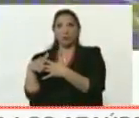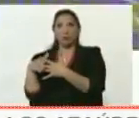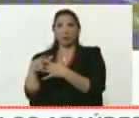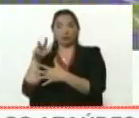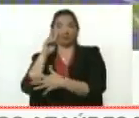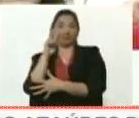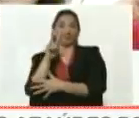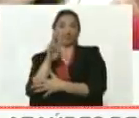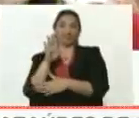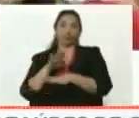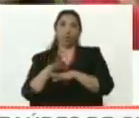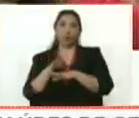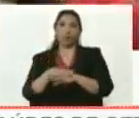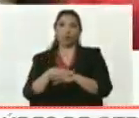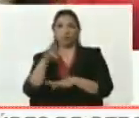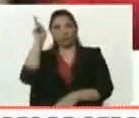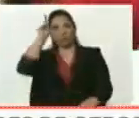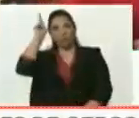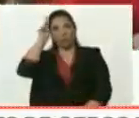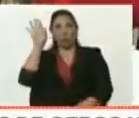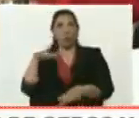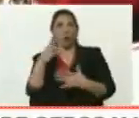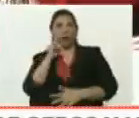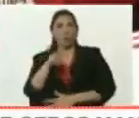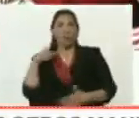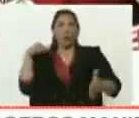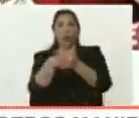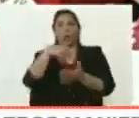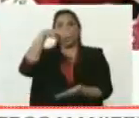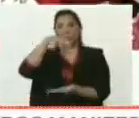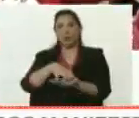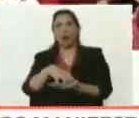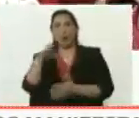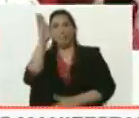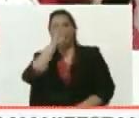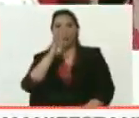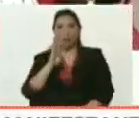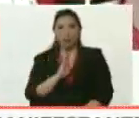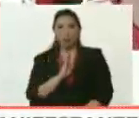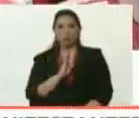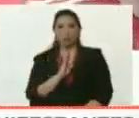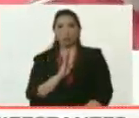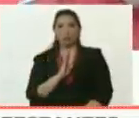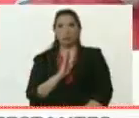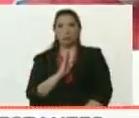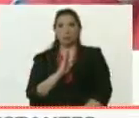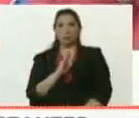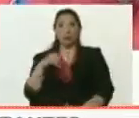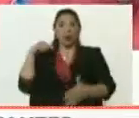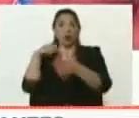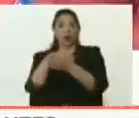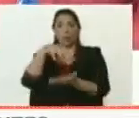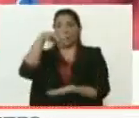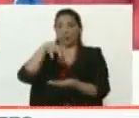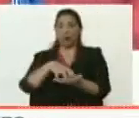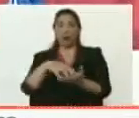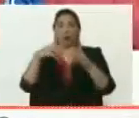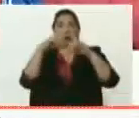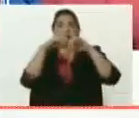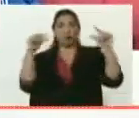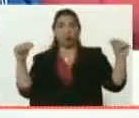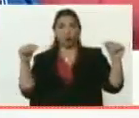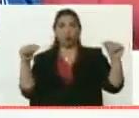Vemos lo que pasó. Cuando vemos el golpe de Estado en Brasil, el golpe de Estado en Honduras,